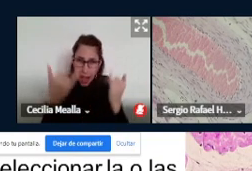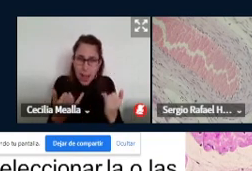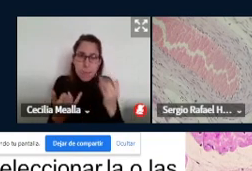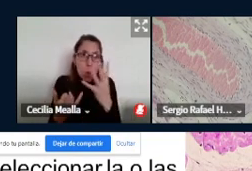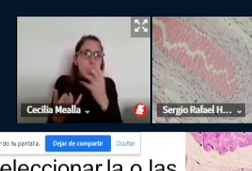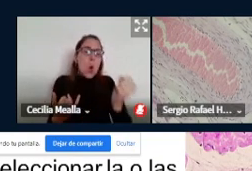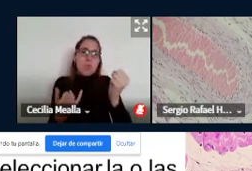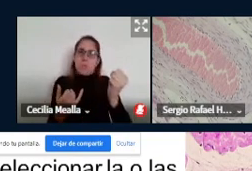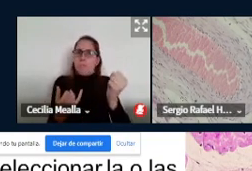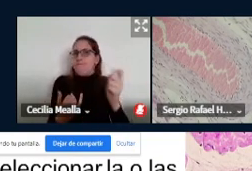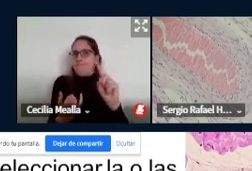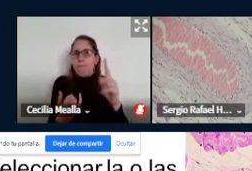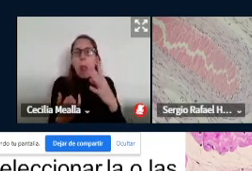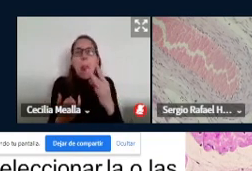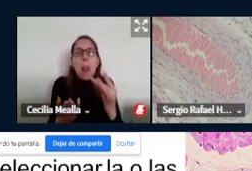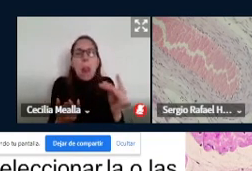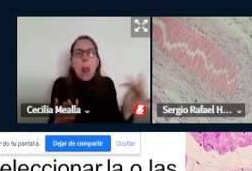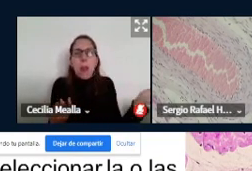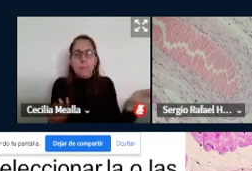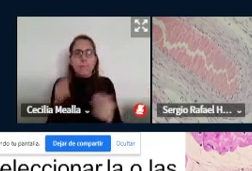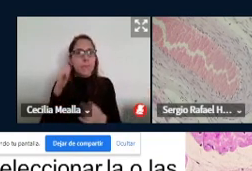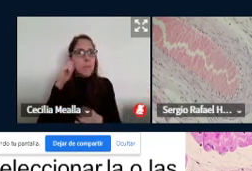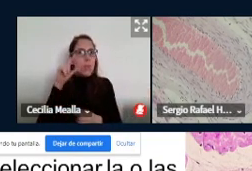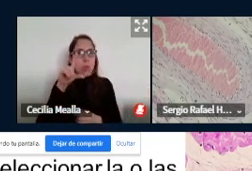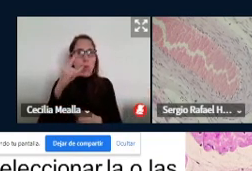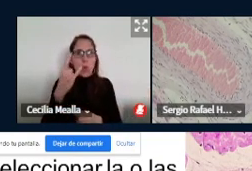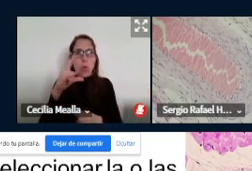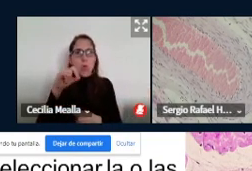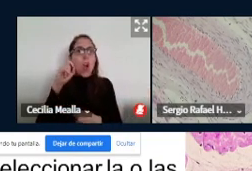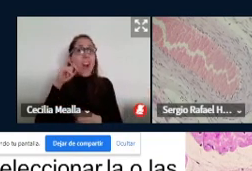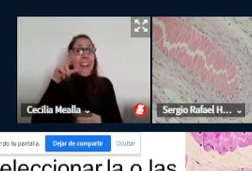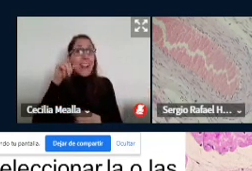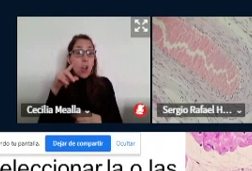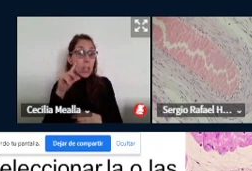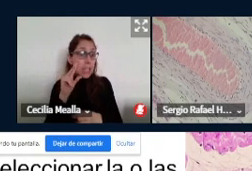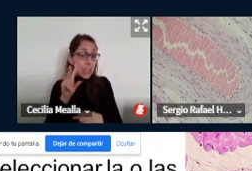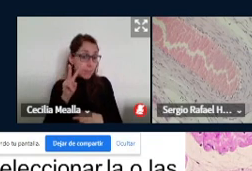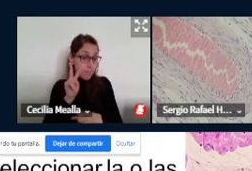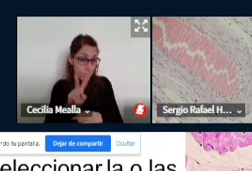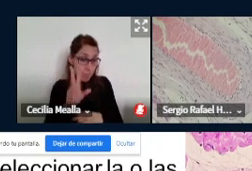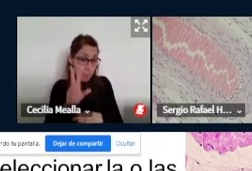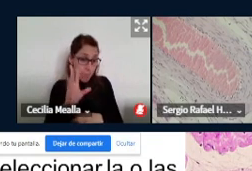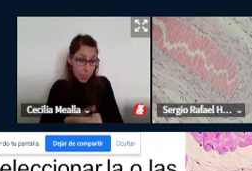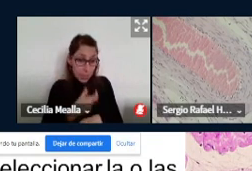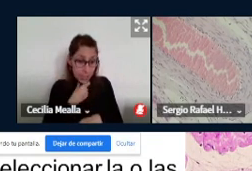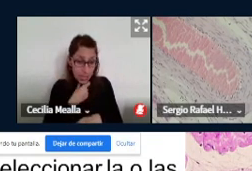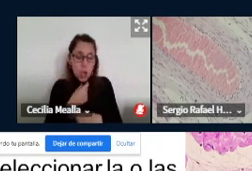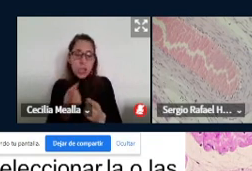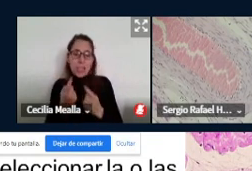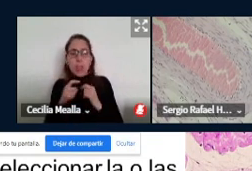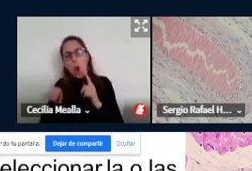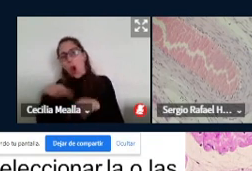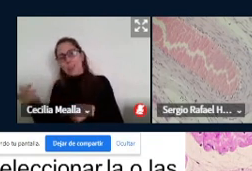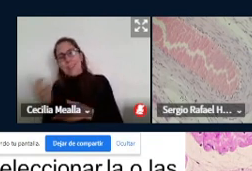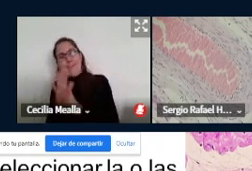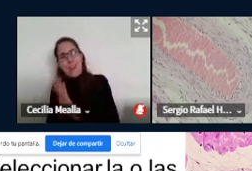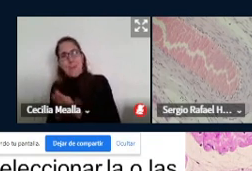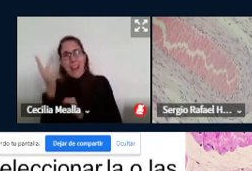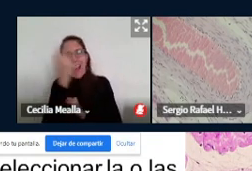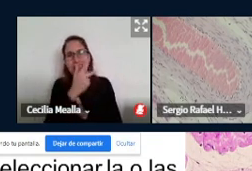la coloración. ¿Sí? Para que se vea bien el glucógeno tendríamos que hacer otra coloración, que era, por ejemplo, el PAS,